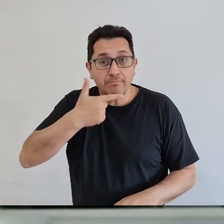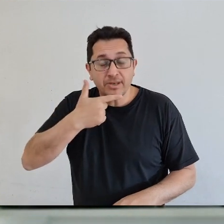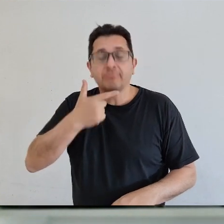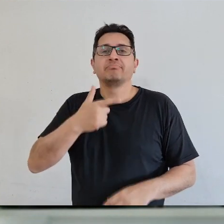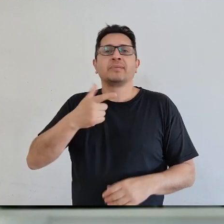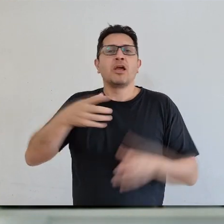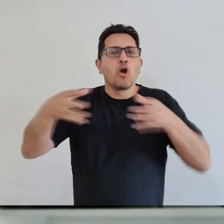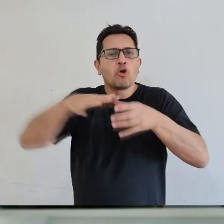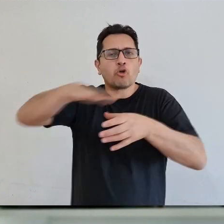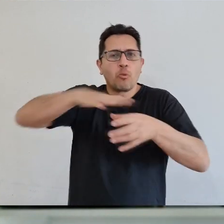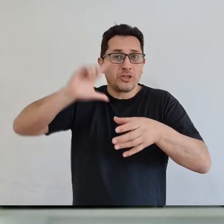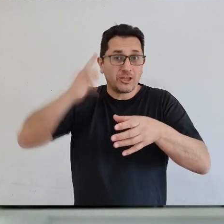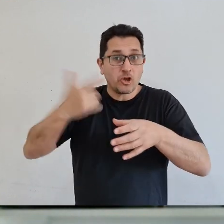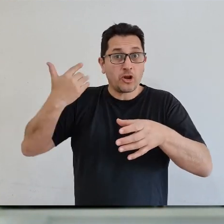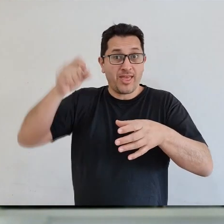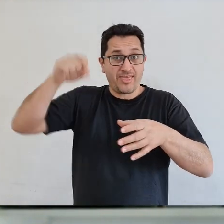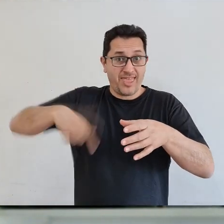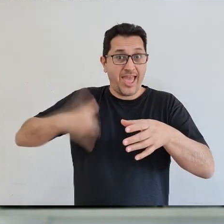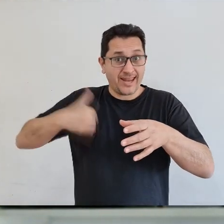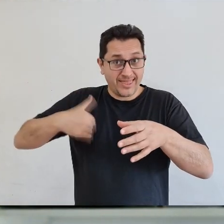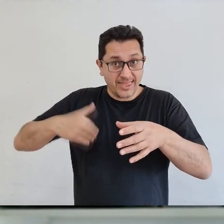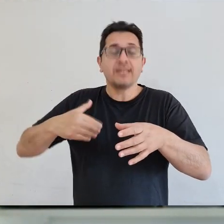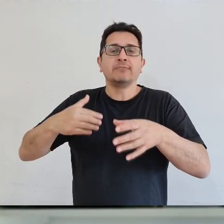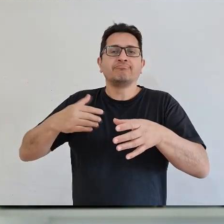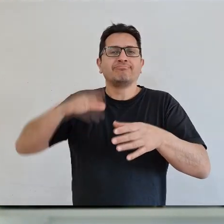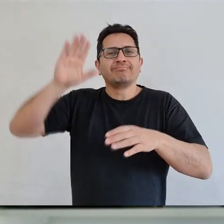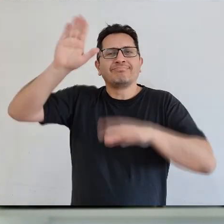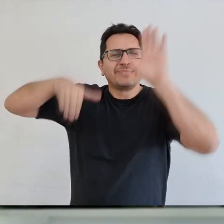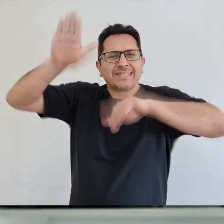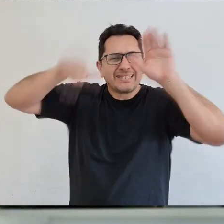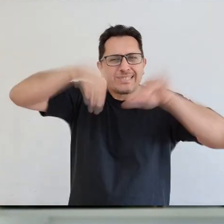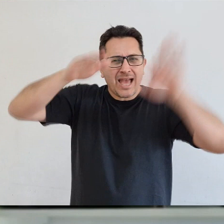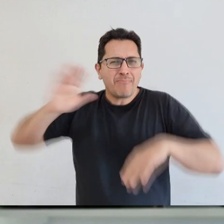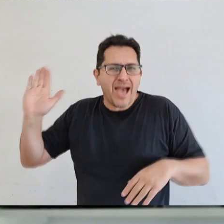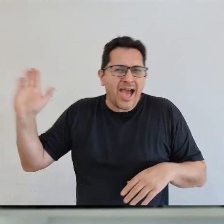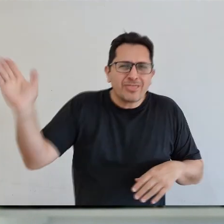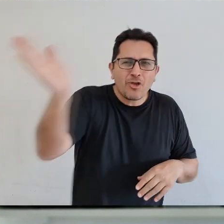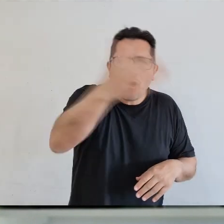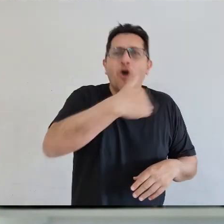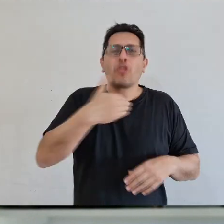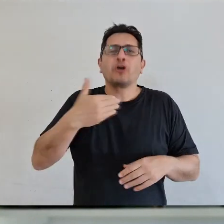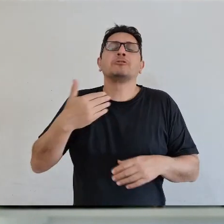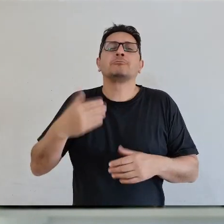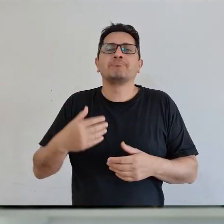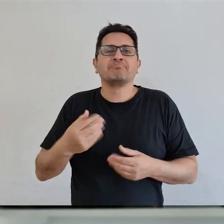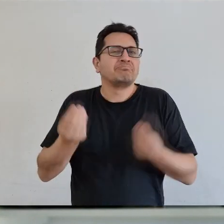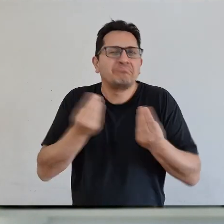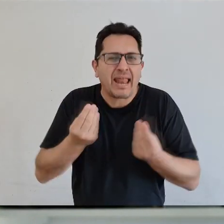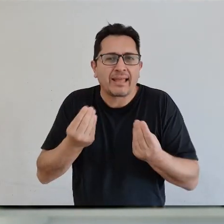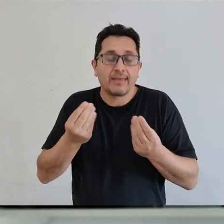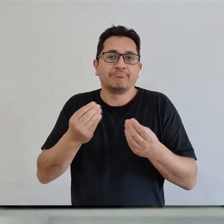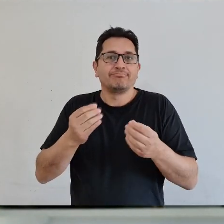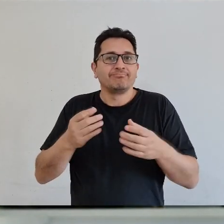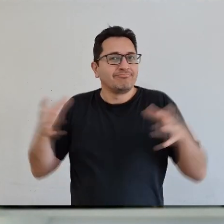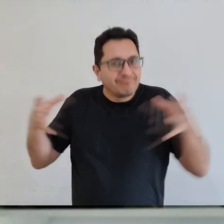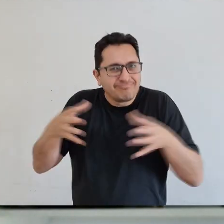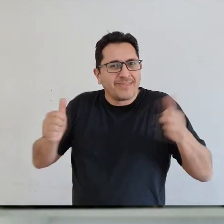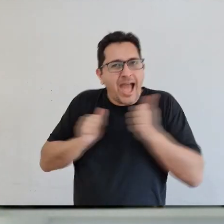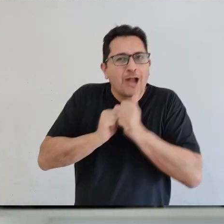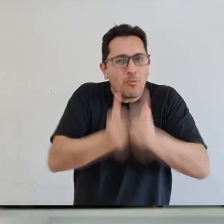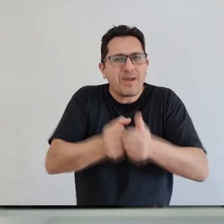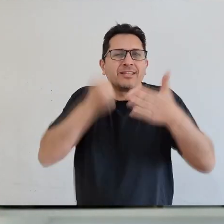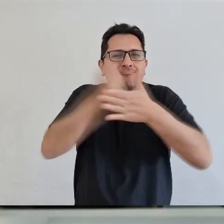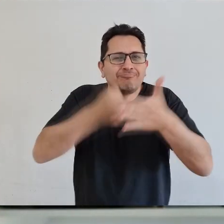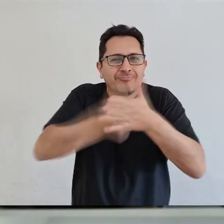septiembre la comunidad sorda de Argentina está convocando a toda la ciudadanía para que los